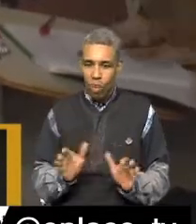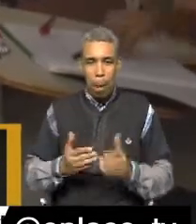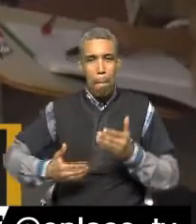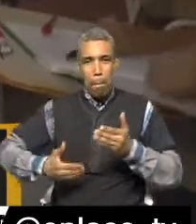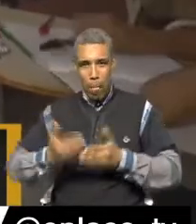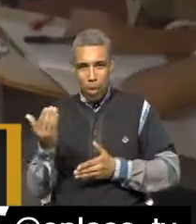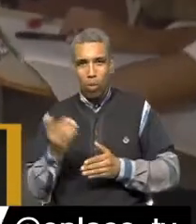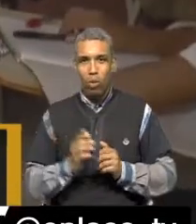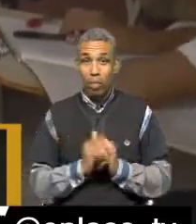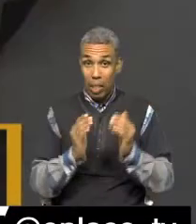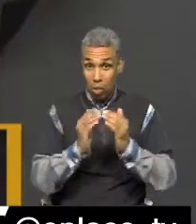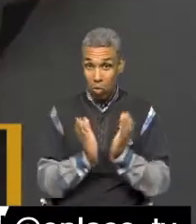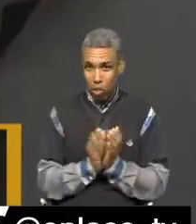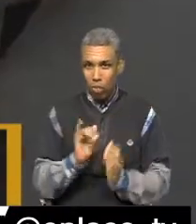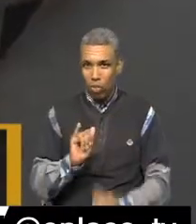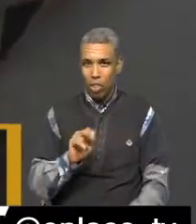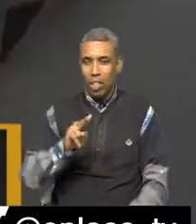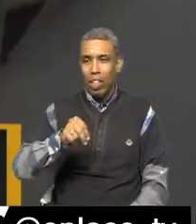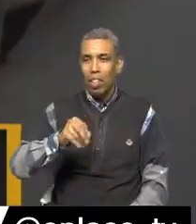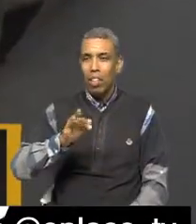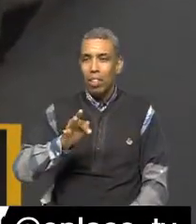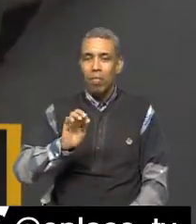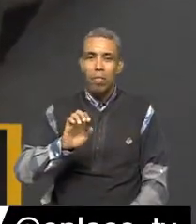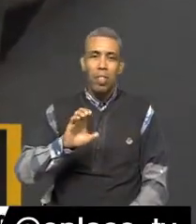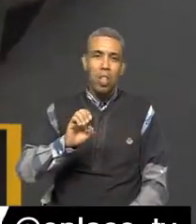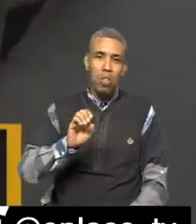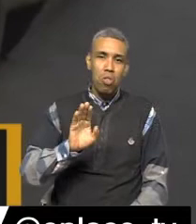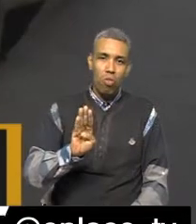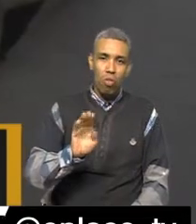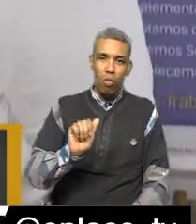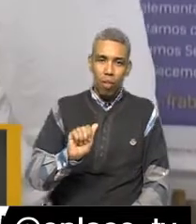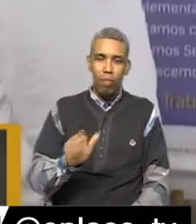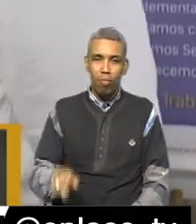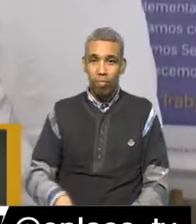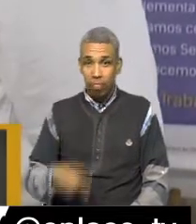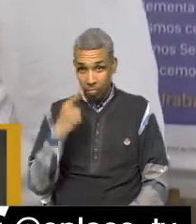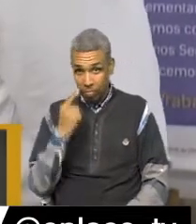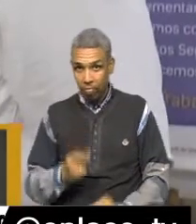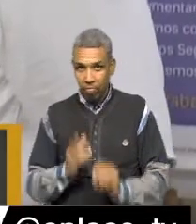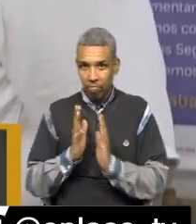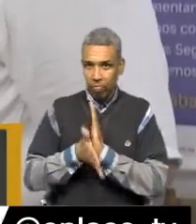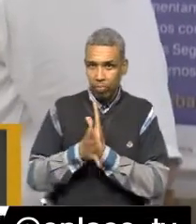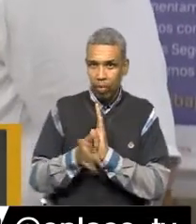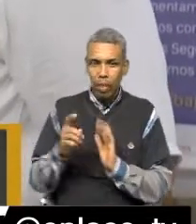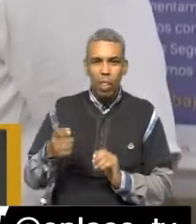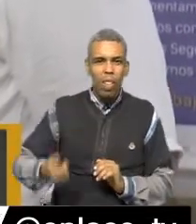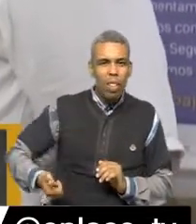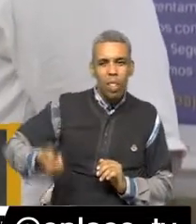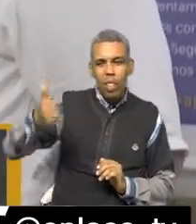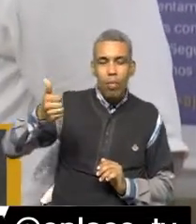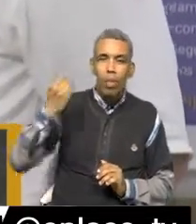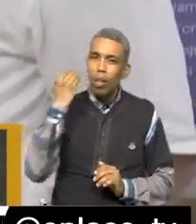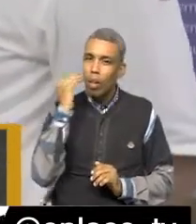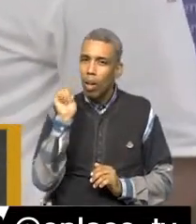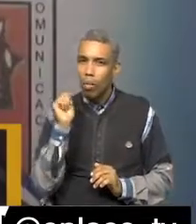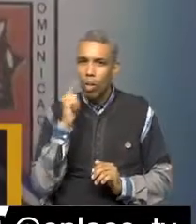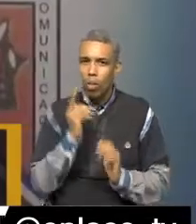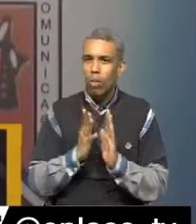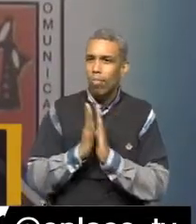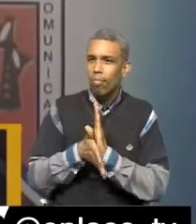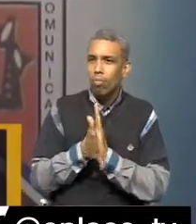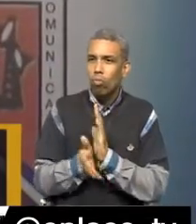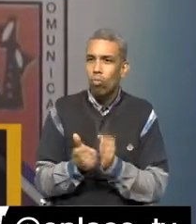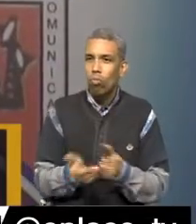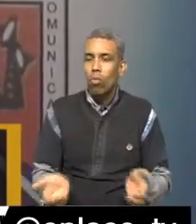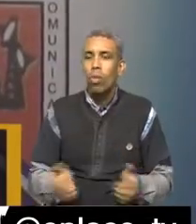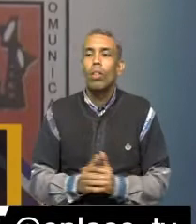Barranca Bermeja. Esta vez, la visita se hizo al Instituto Técnico de Comunicaciones Intecoba. Su rectora resume así el inicio de actividades académicas.